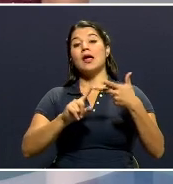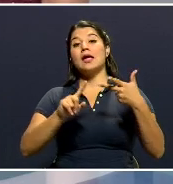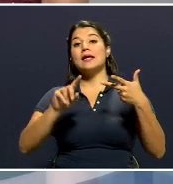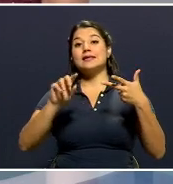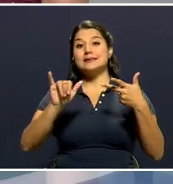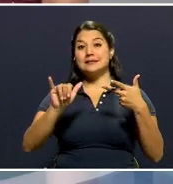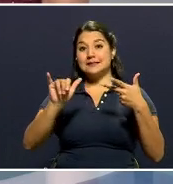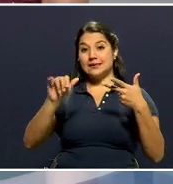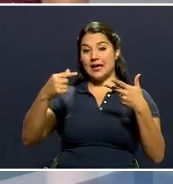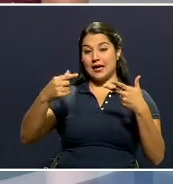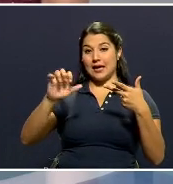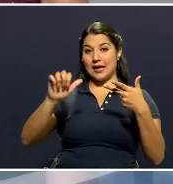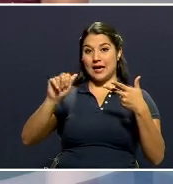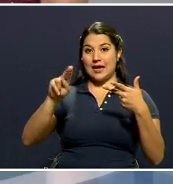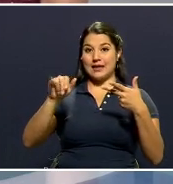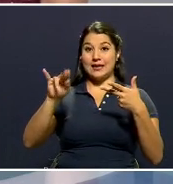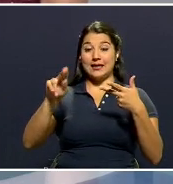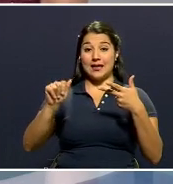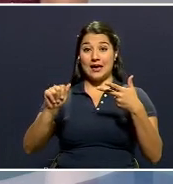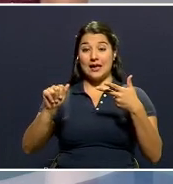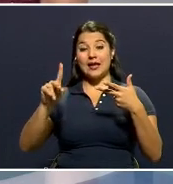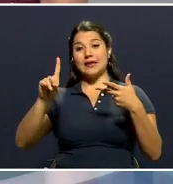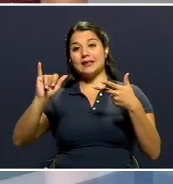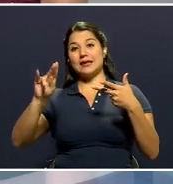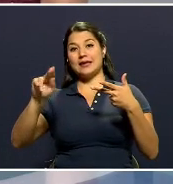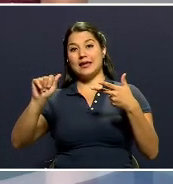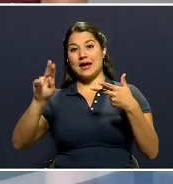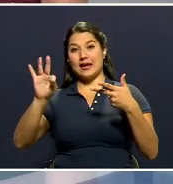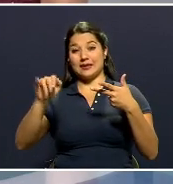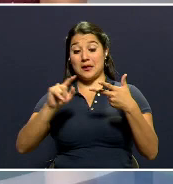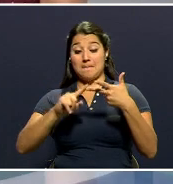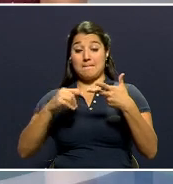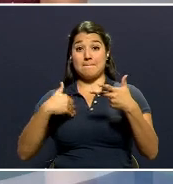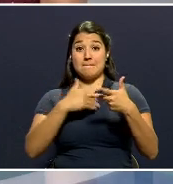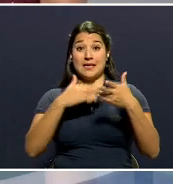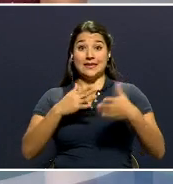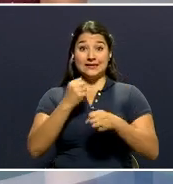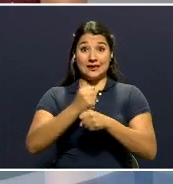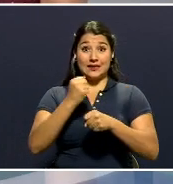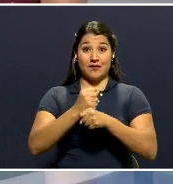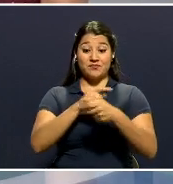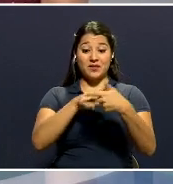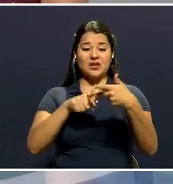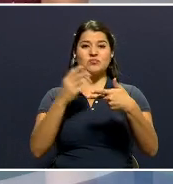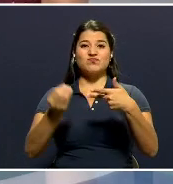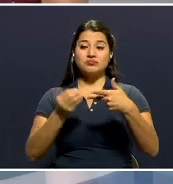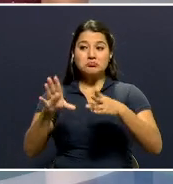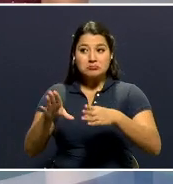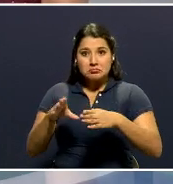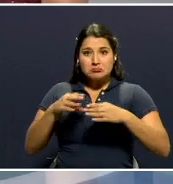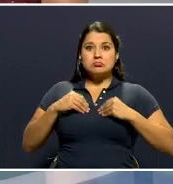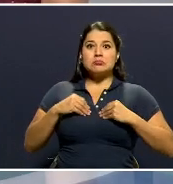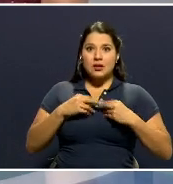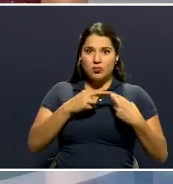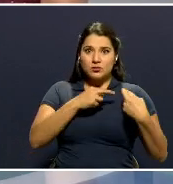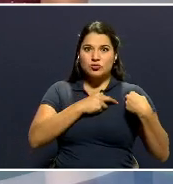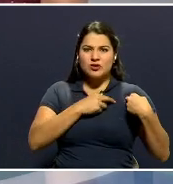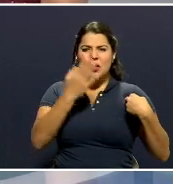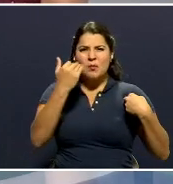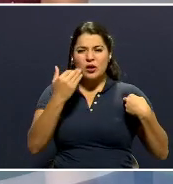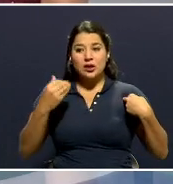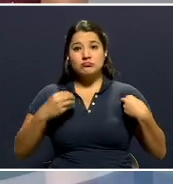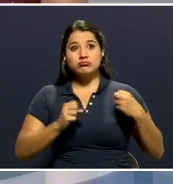de Trabajo. Ellos tendrán que revisar la situación dejada por Víctor Morales en el Ministerio de la